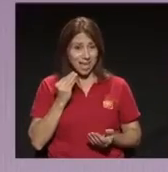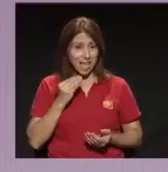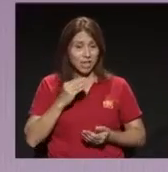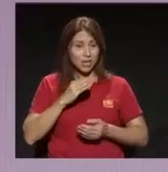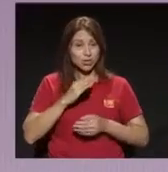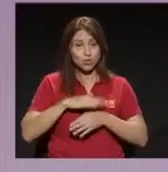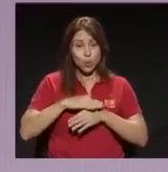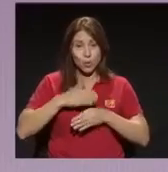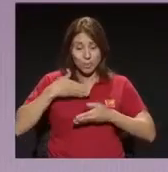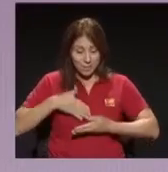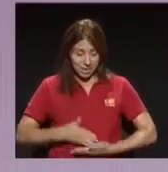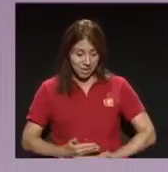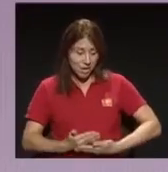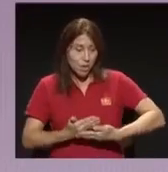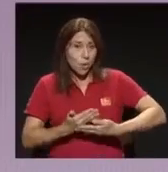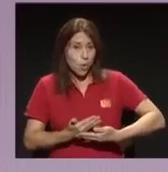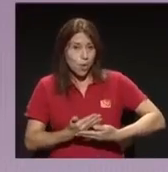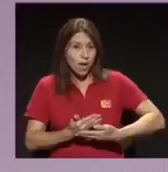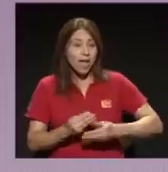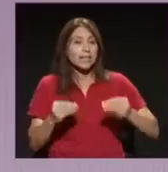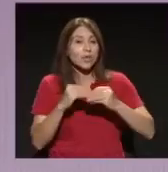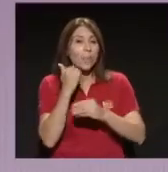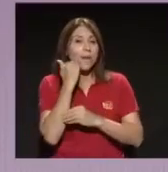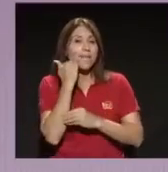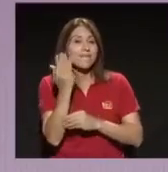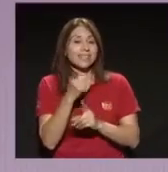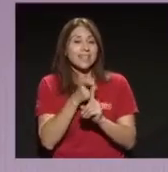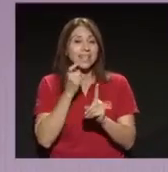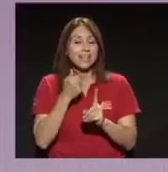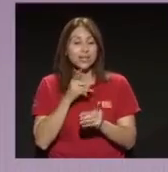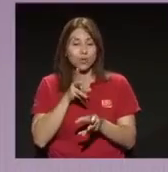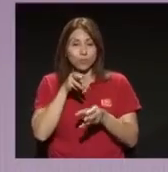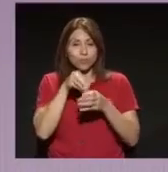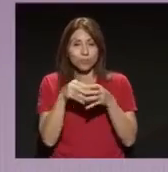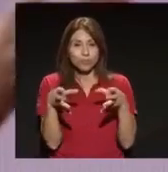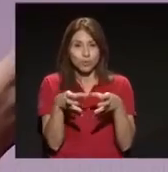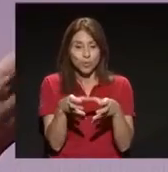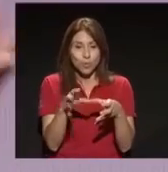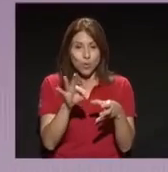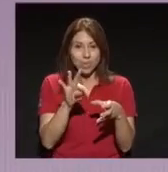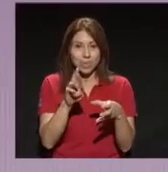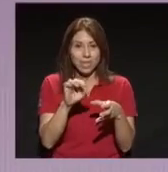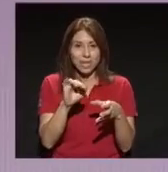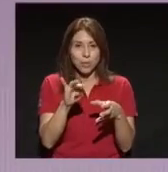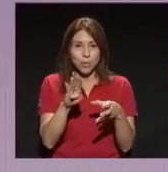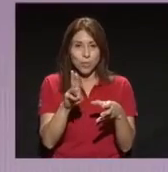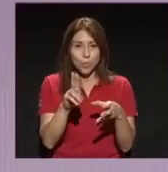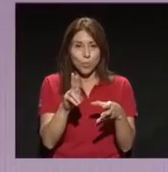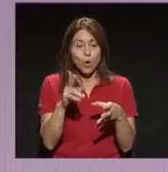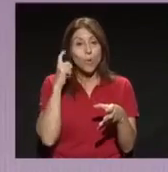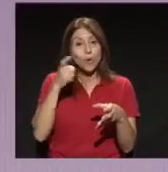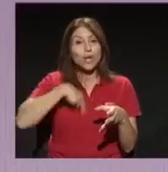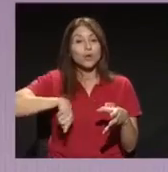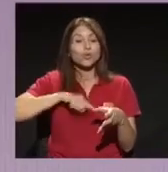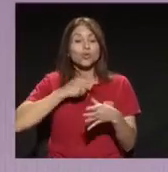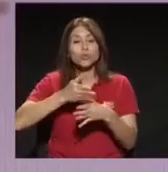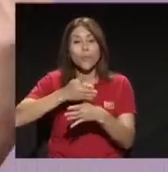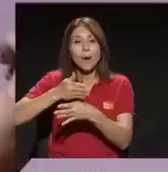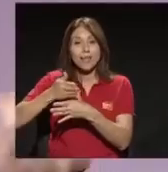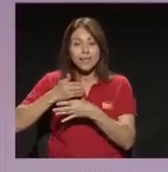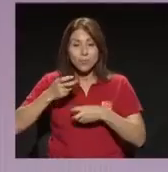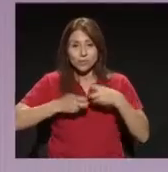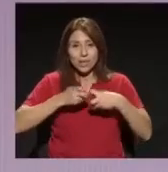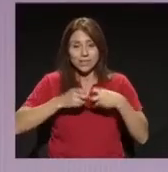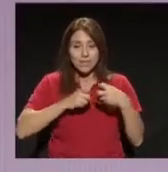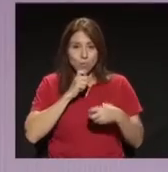maternidad de mi hijo ha sido mucho más fácil desde que estoy en el grupo este de la tribu porque en efecto compartimos no solamente las dificultades como